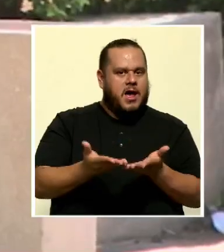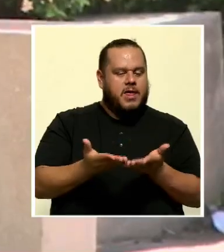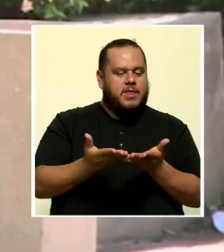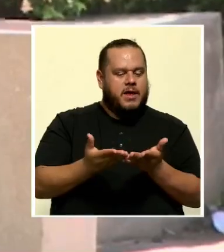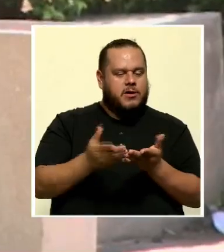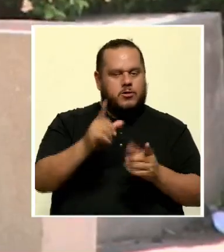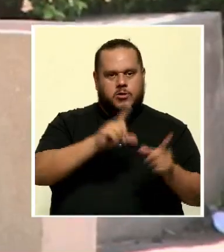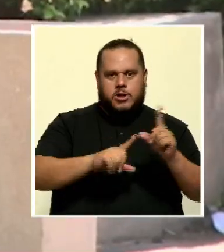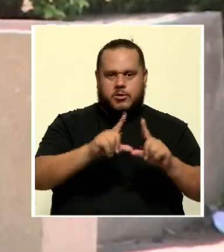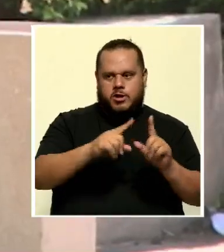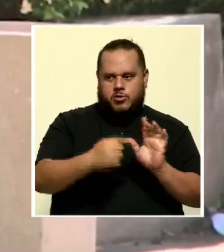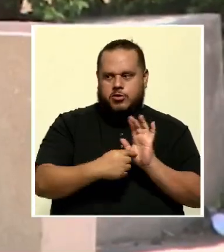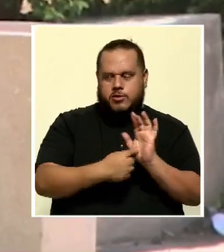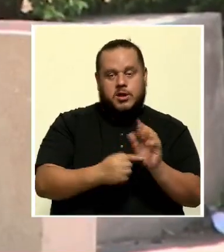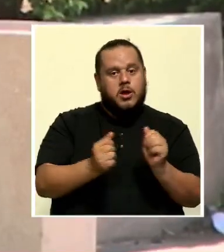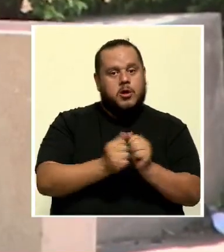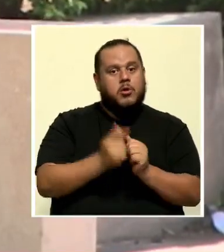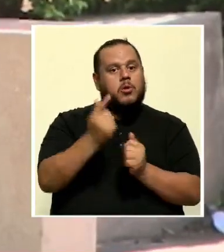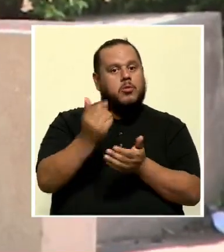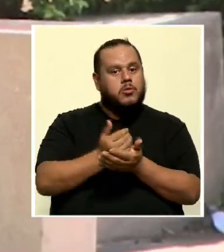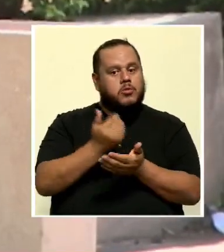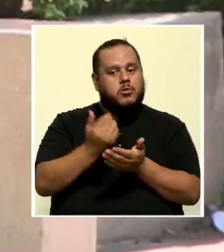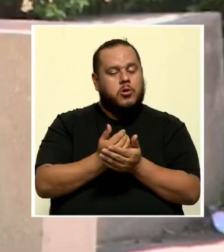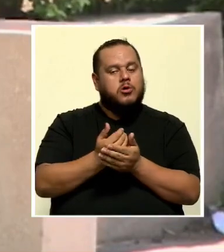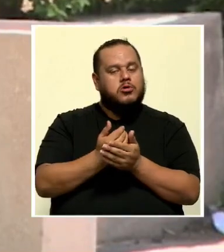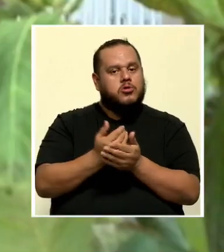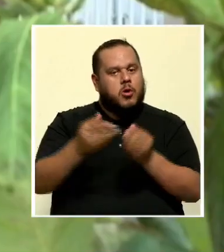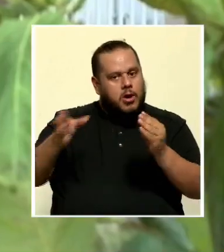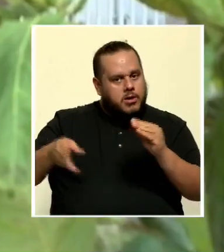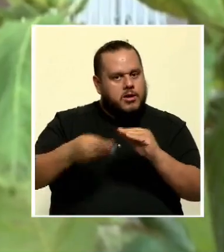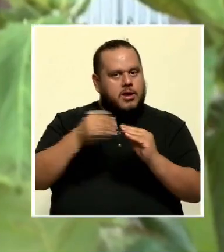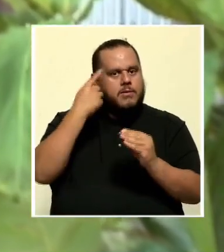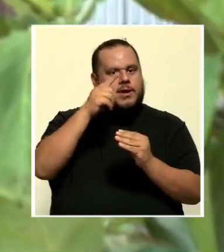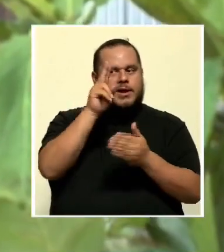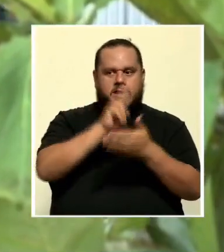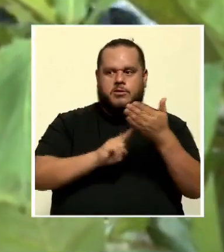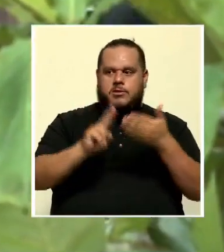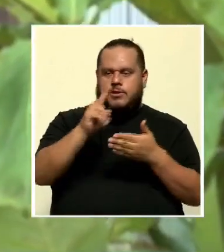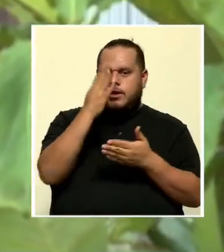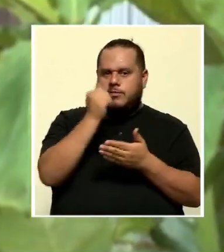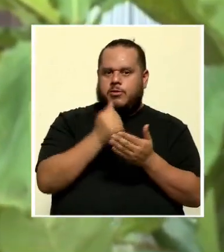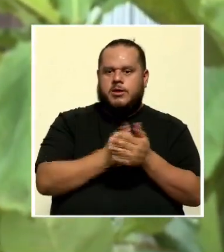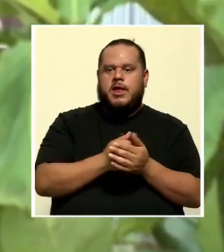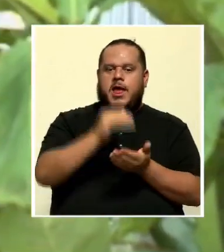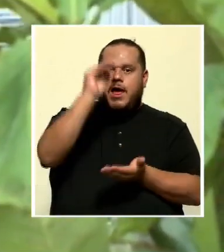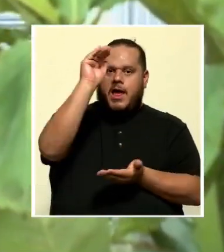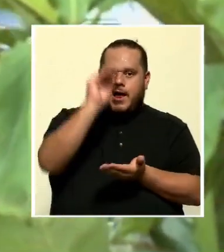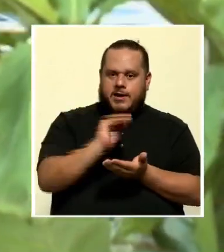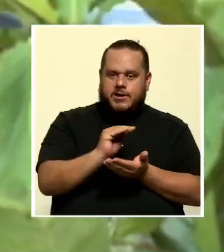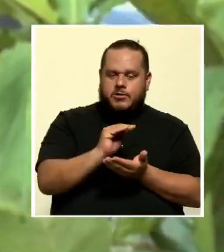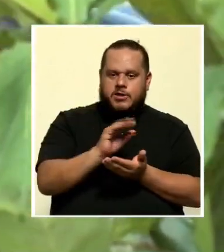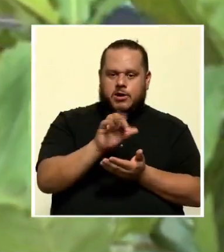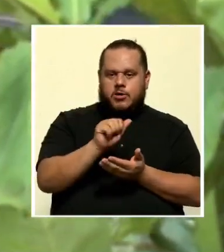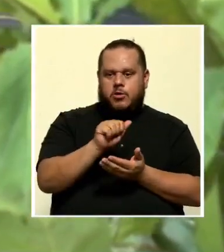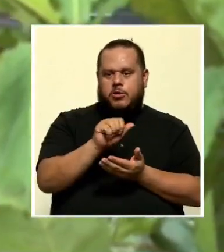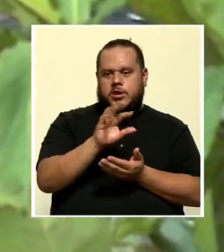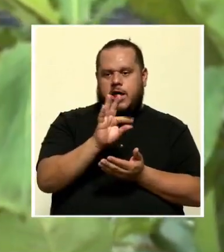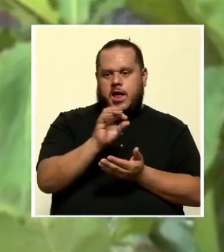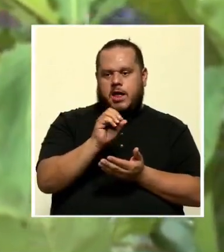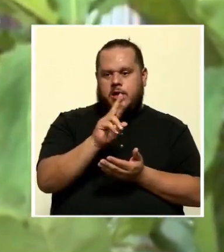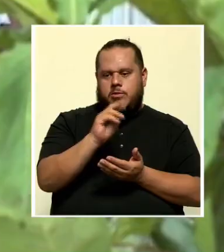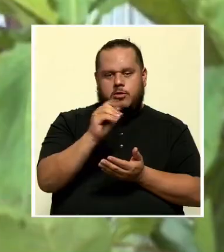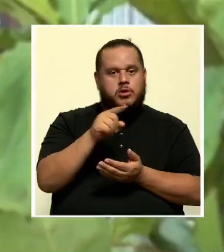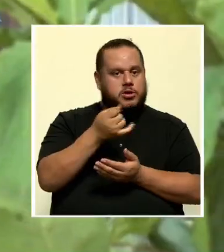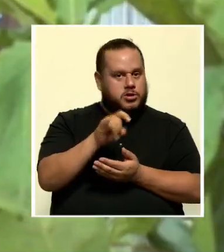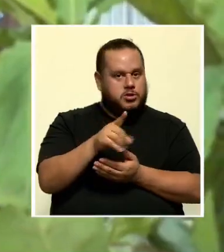laboratorios presenciales con un costo adicional para las universidades, porque al reducir los aforos, si usted podía